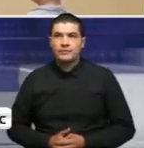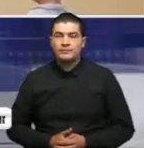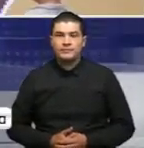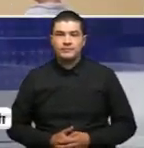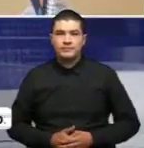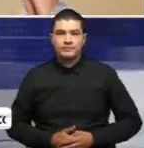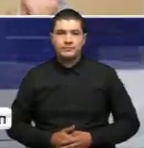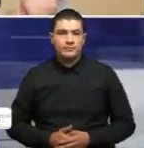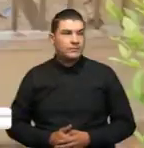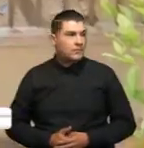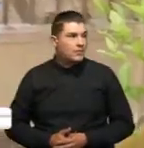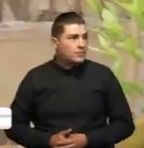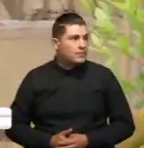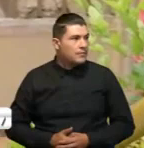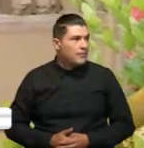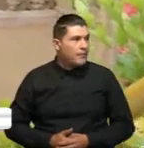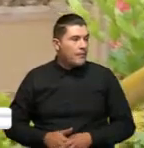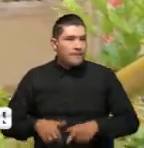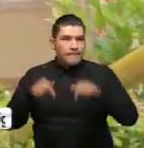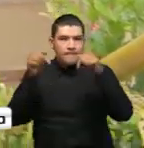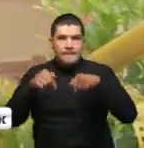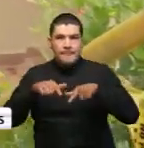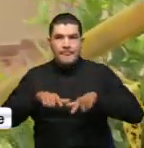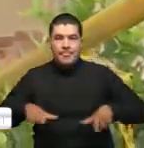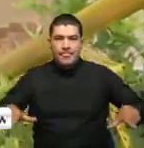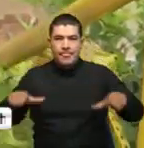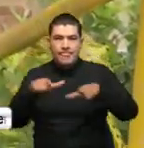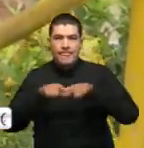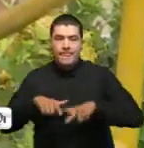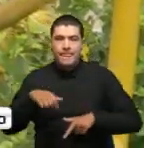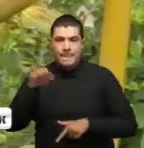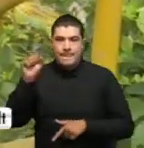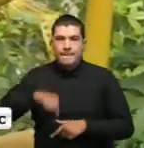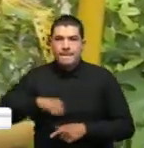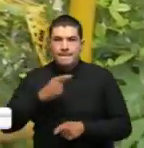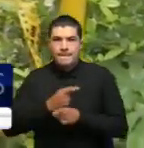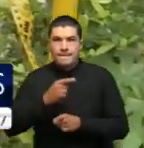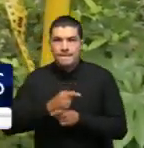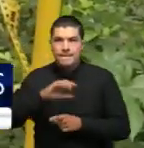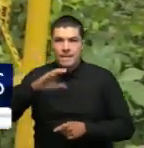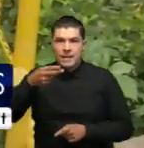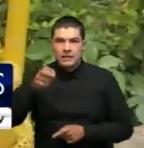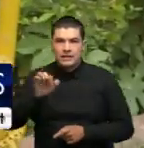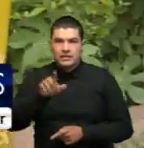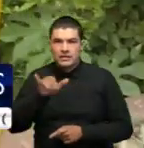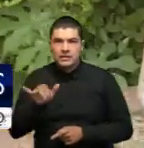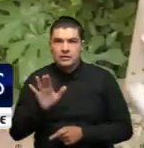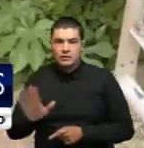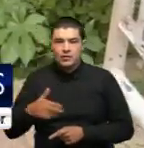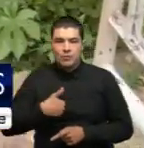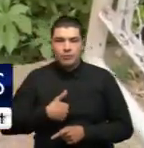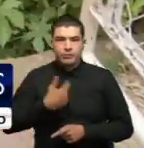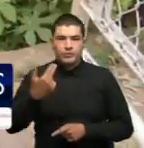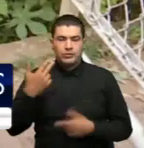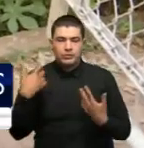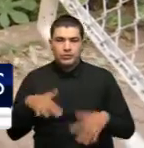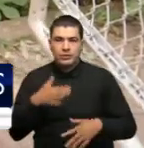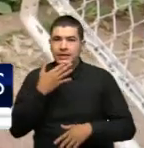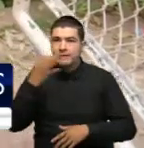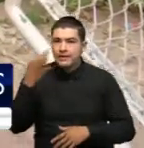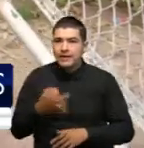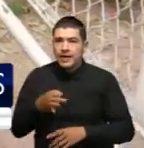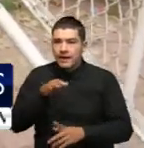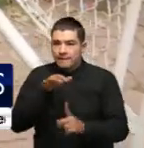Hola, compañeras. Pues aquí en este sitio donde me encuentro exactamente fue donde Chilly Dayana recibió la bala perdida que